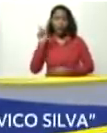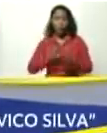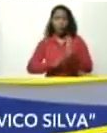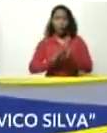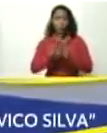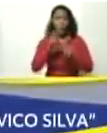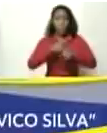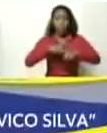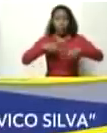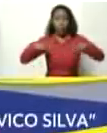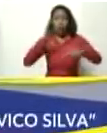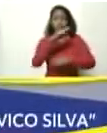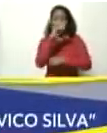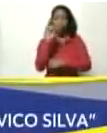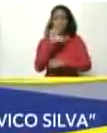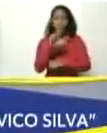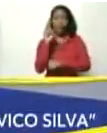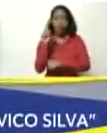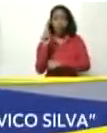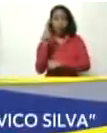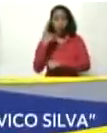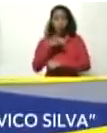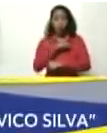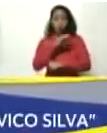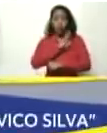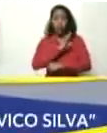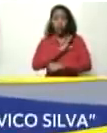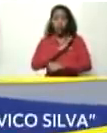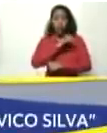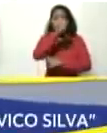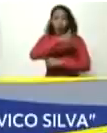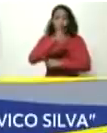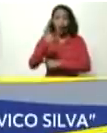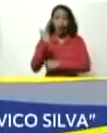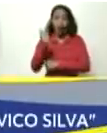casos, 531 casos teníamos nosotros